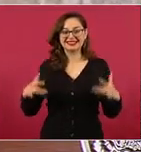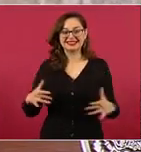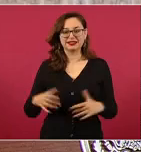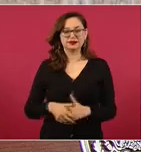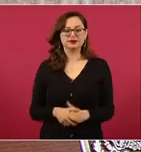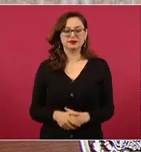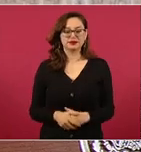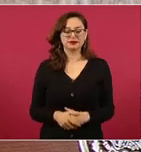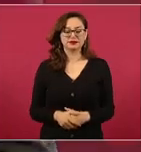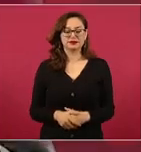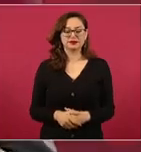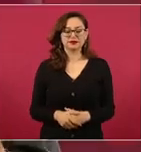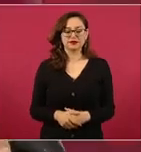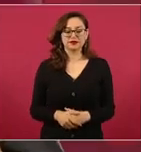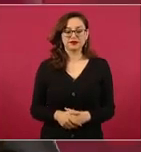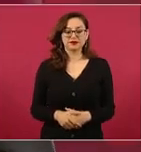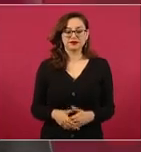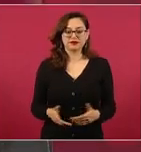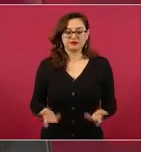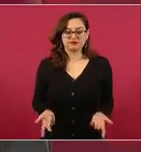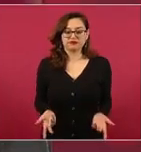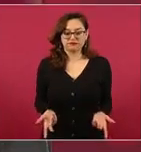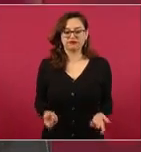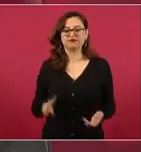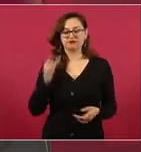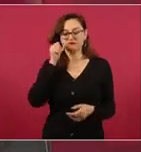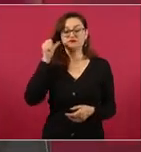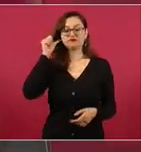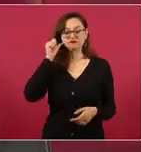Y ayer hablábamos de eso,